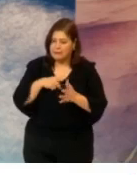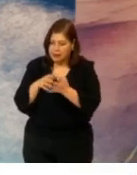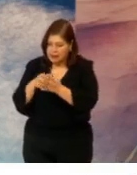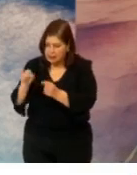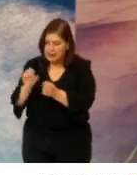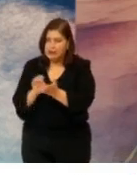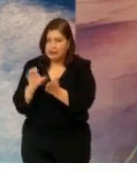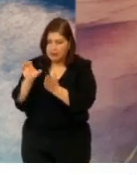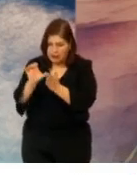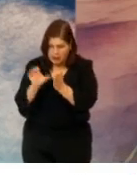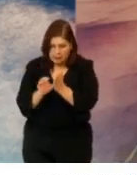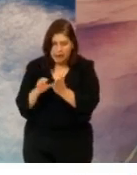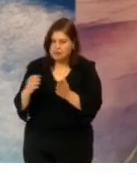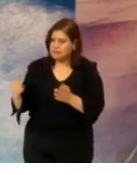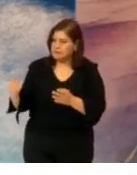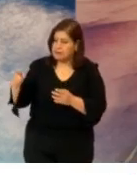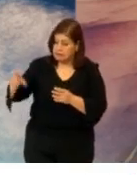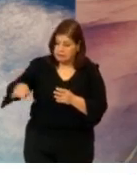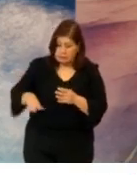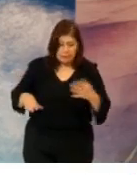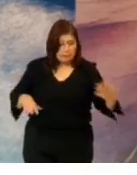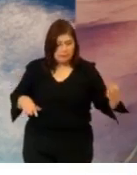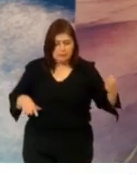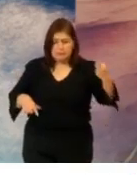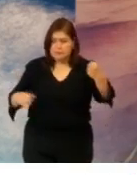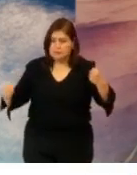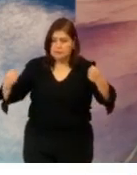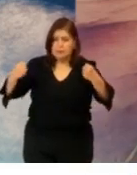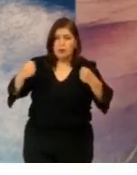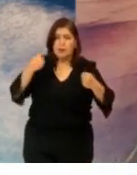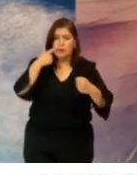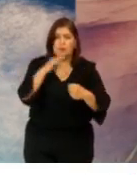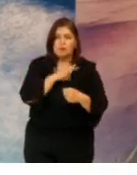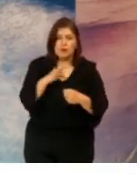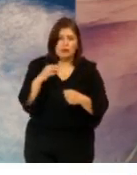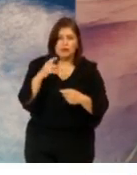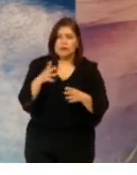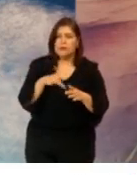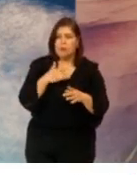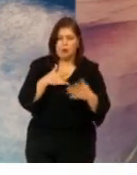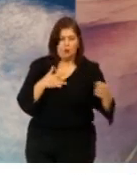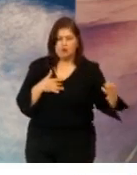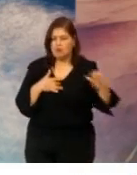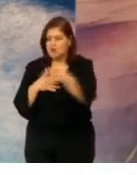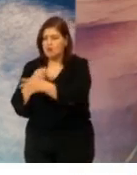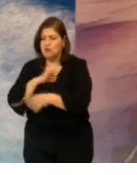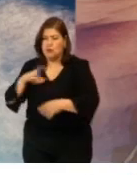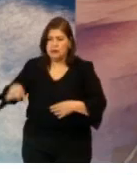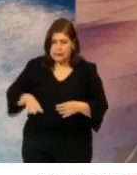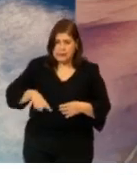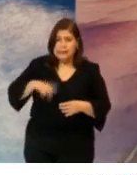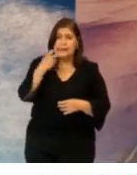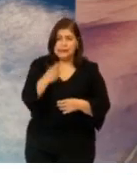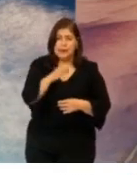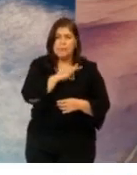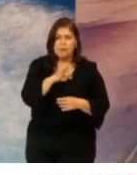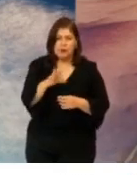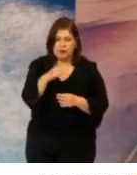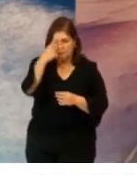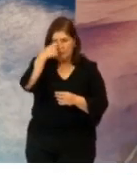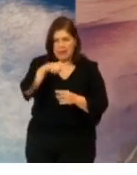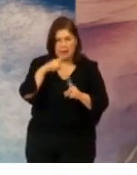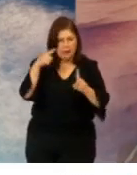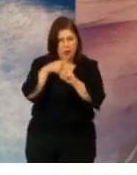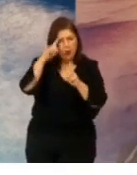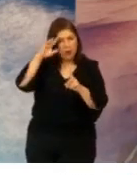donde el ciudadano tenga tanto poder que pueda ganarle al Estado una discusión, que es el concepto de Estado social de derecho.